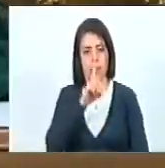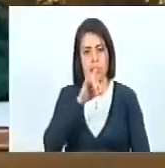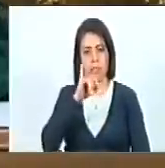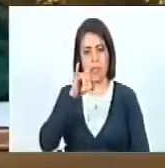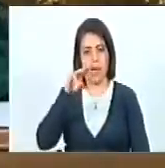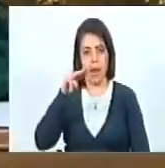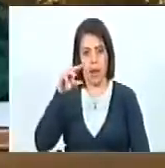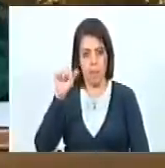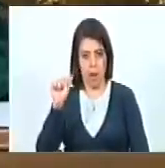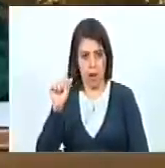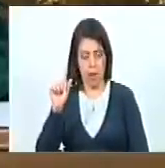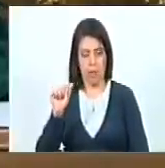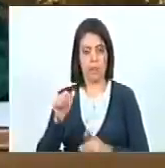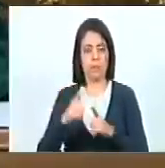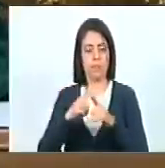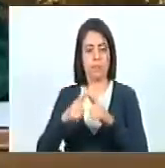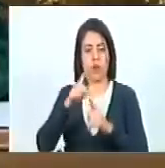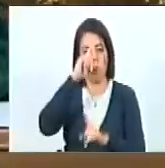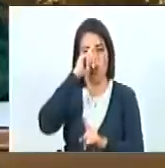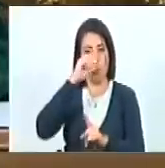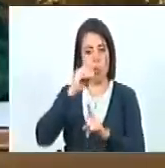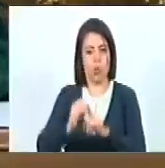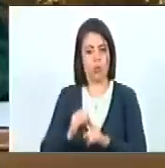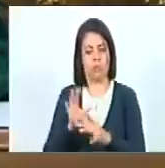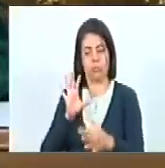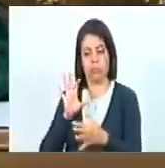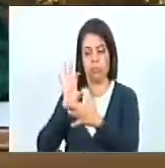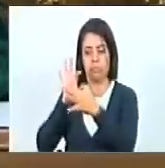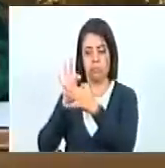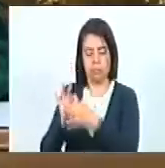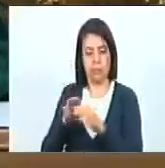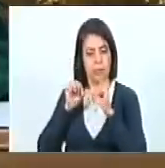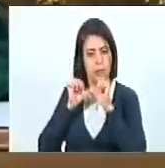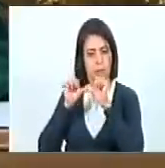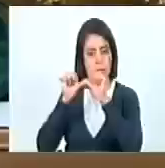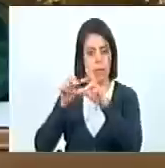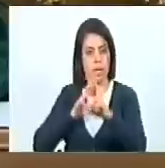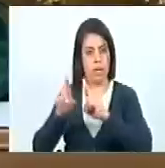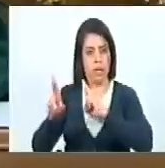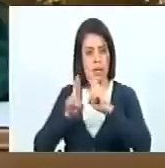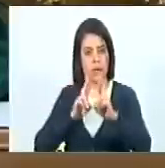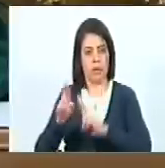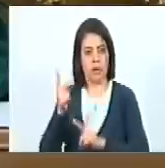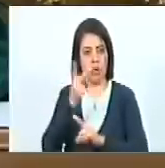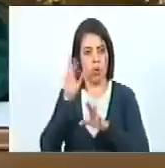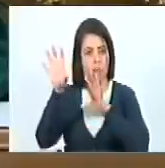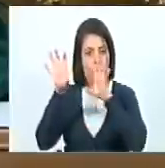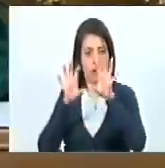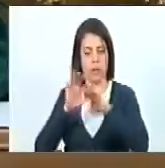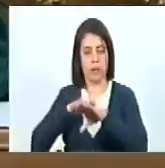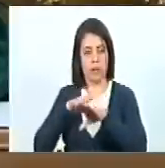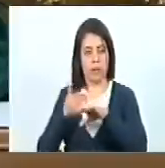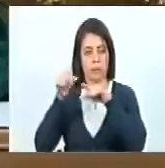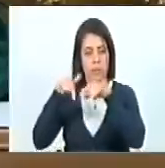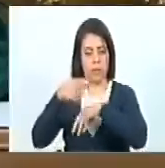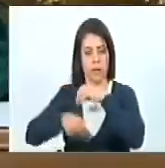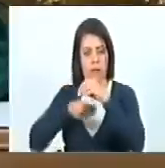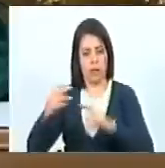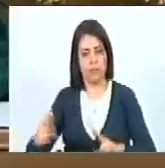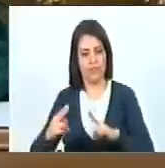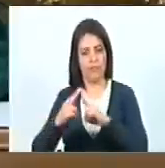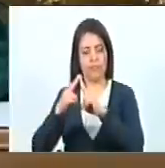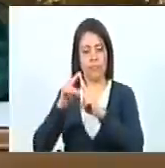Dilma Rousseff, con el objetivo de afianzar y continuar las relaciones entre ambas naciones que se